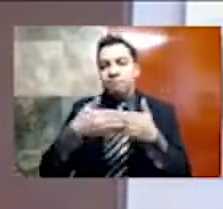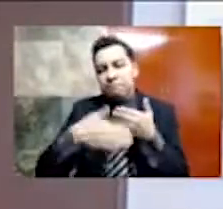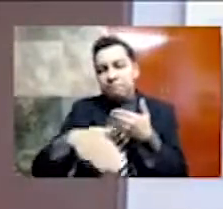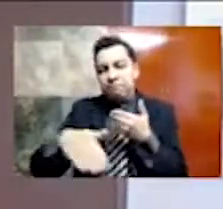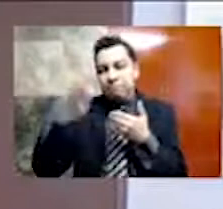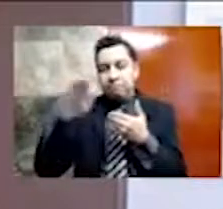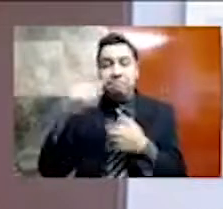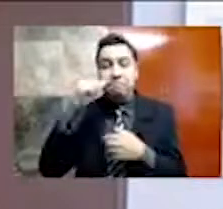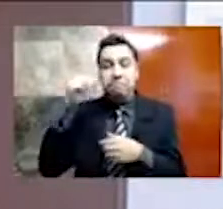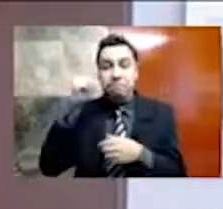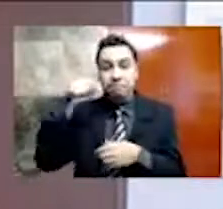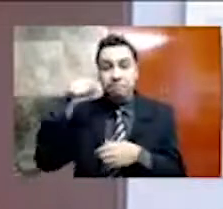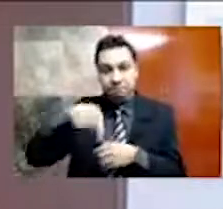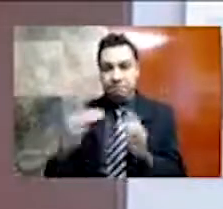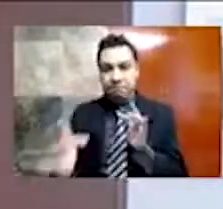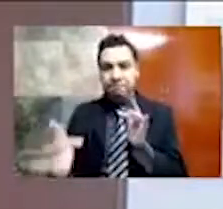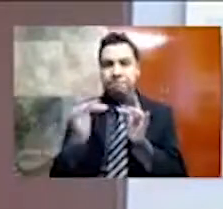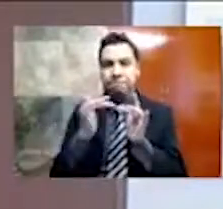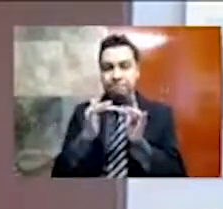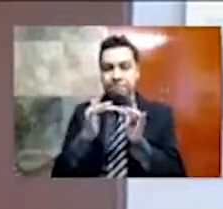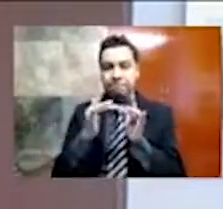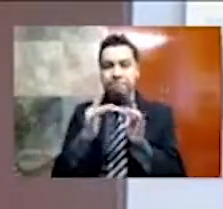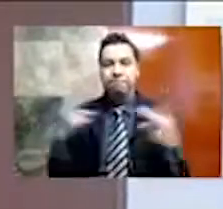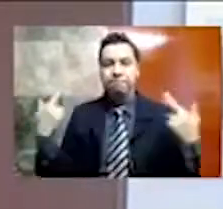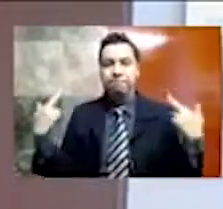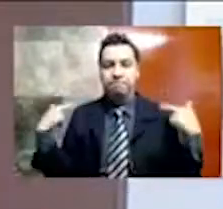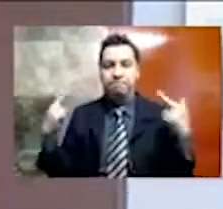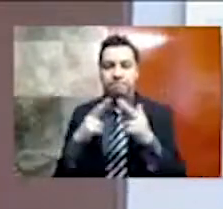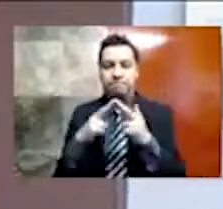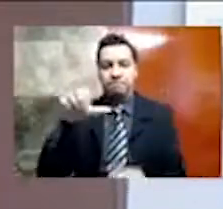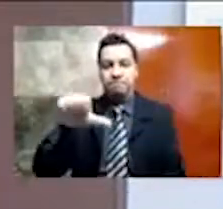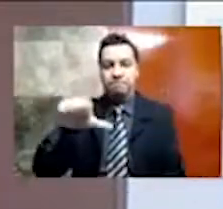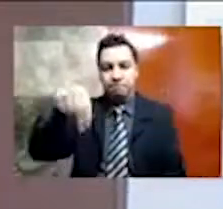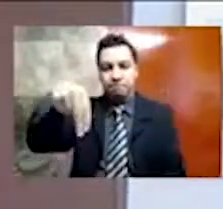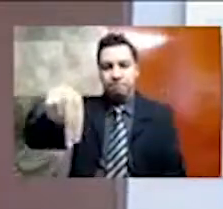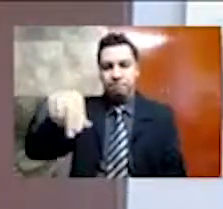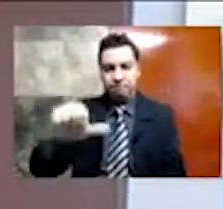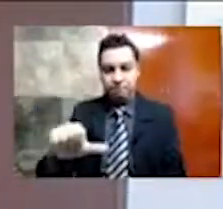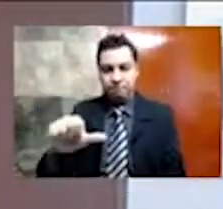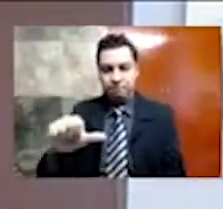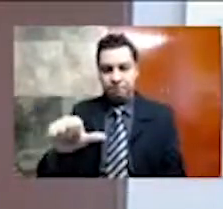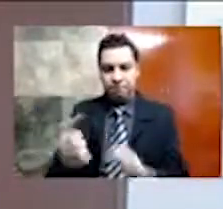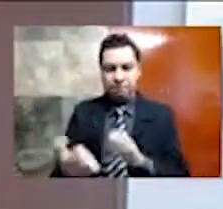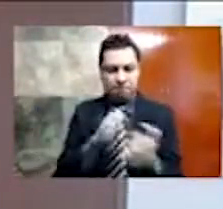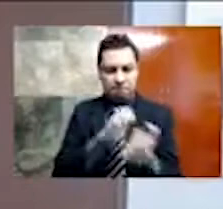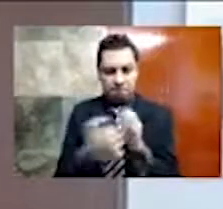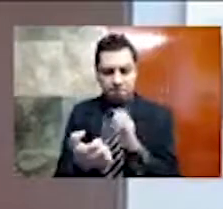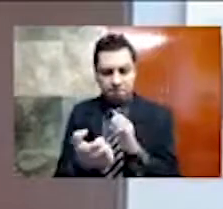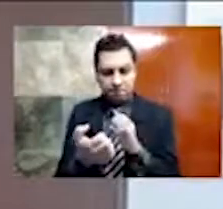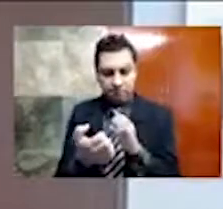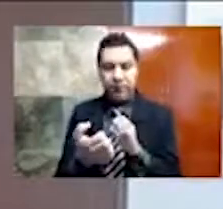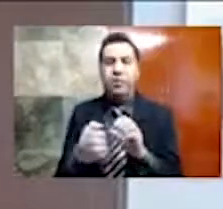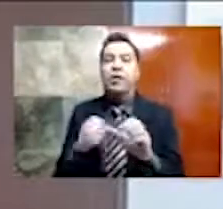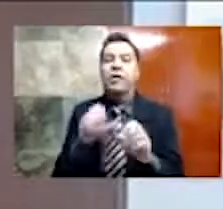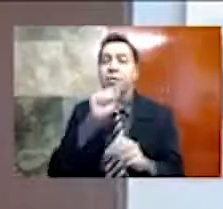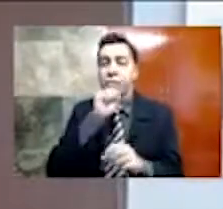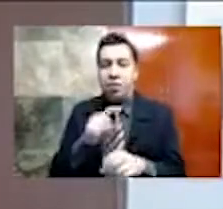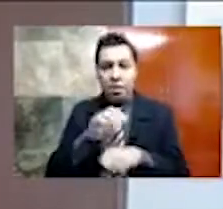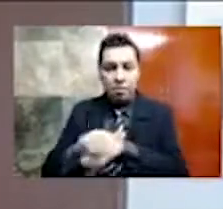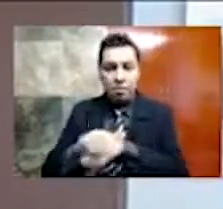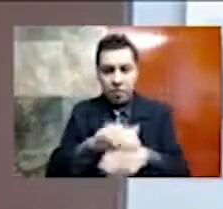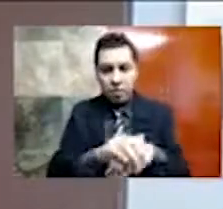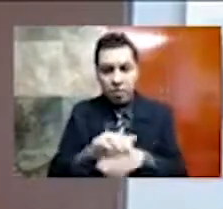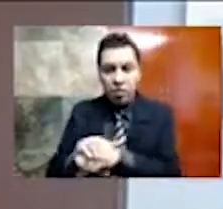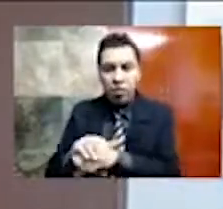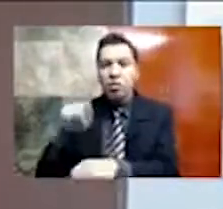ayer, Ana Garduño nos habló de los rivales y los aliados muy cercanos